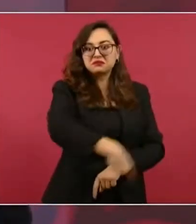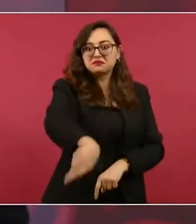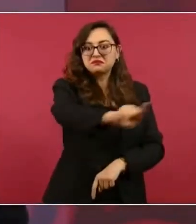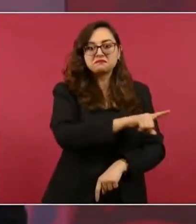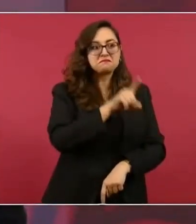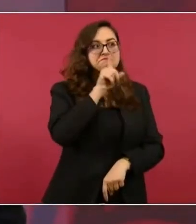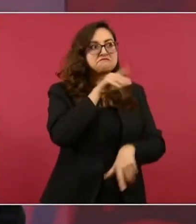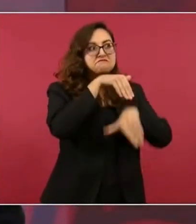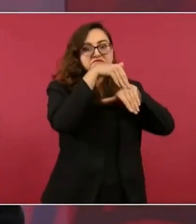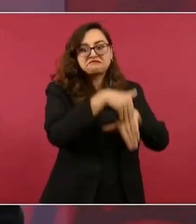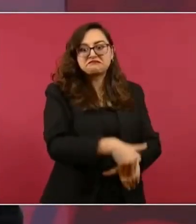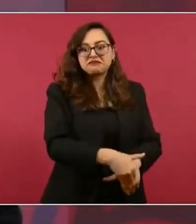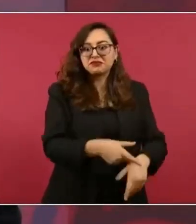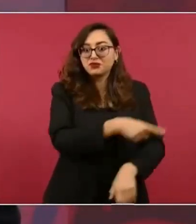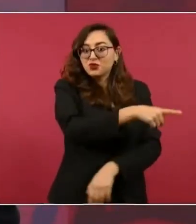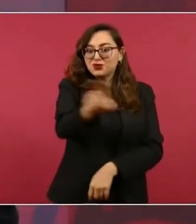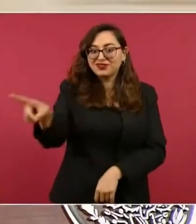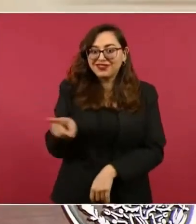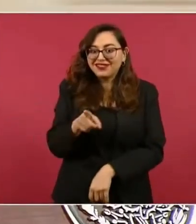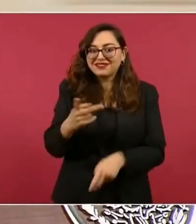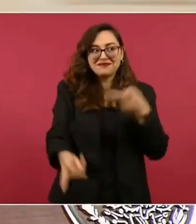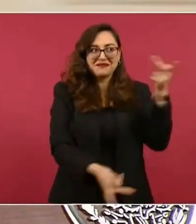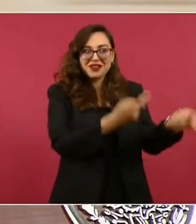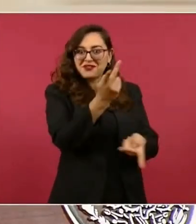Claudio X González.